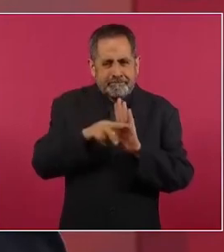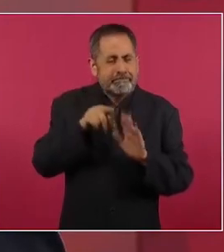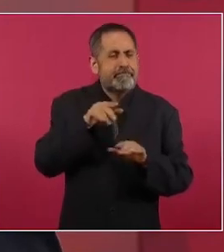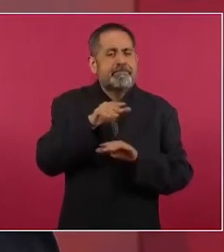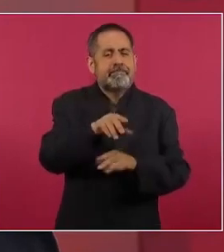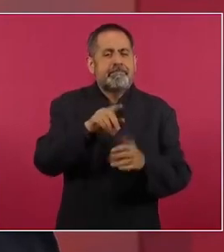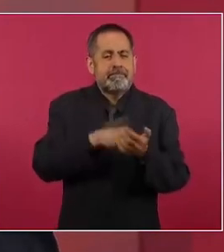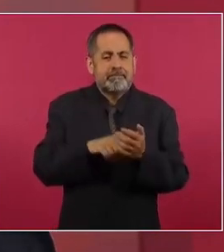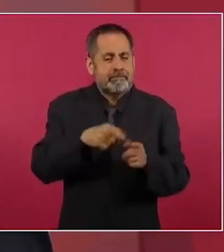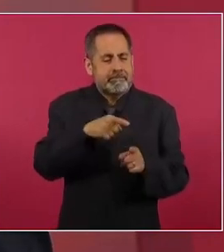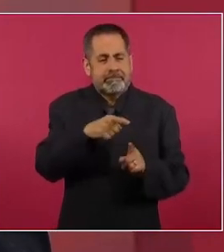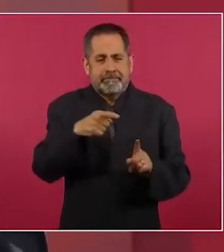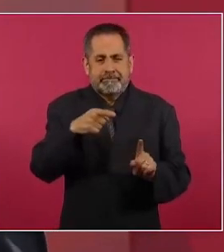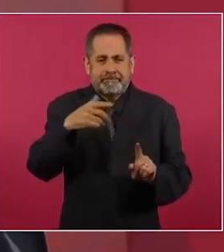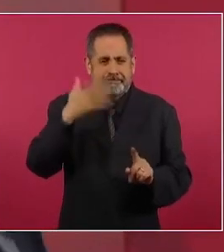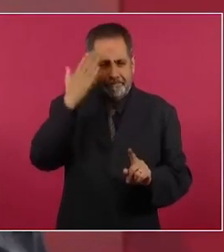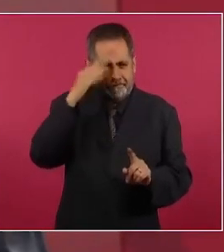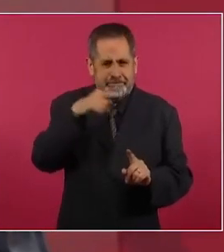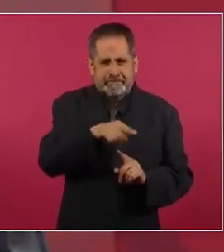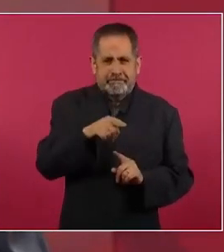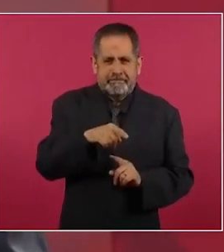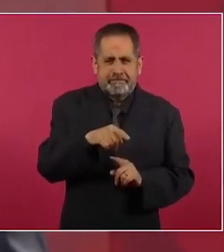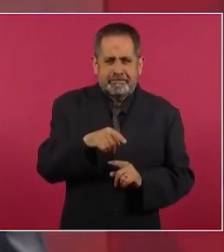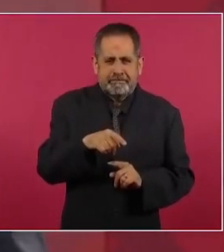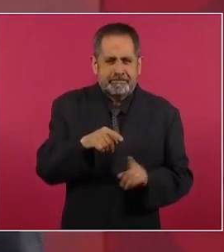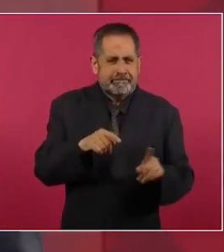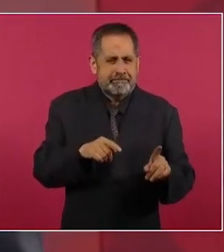sobre la señora